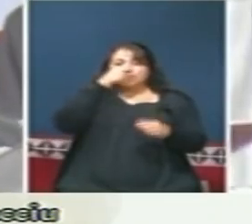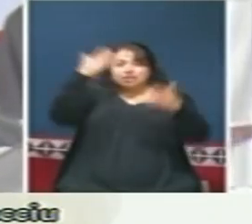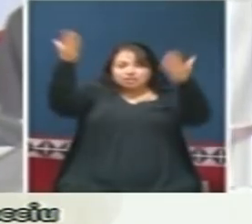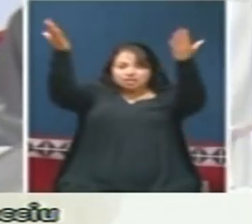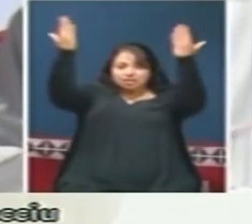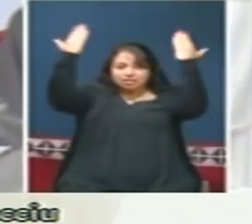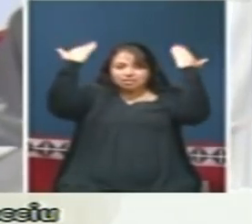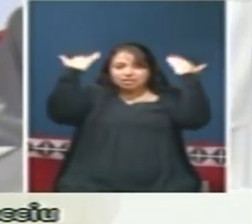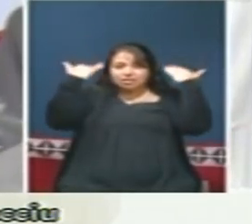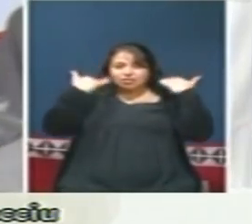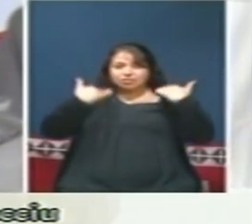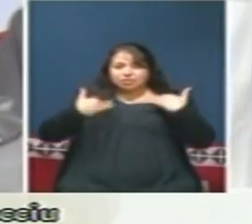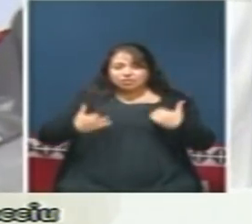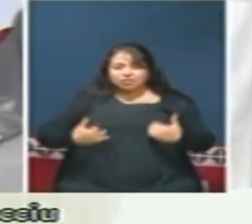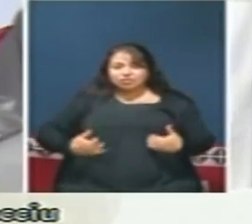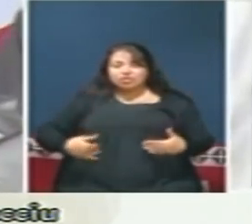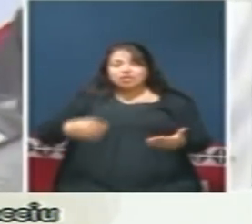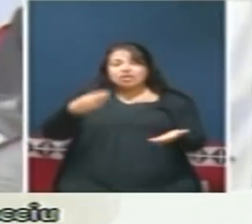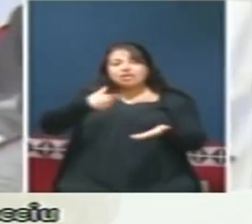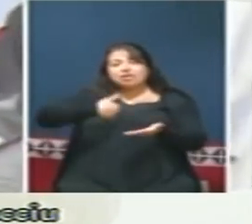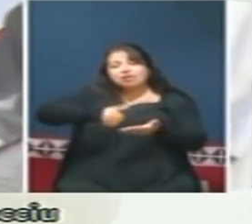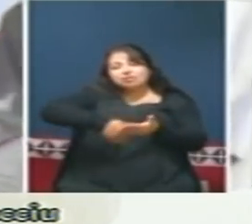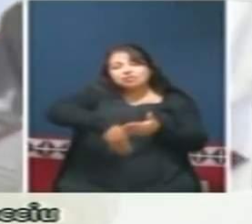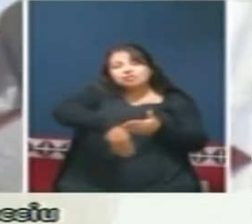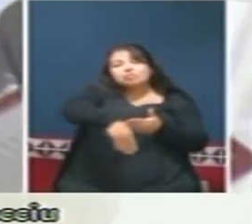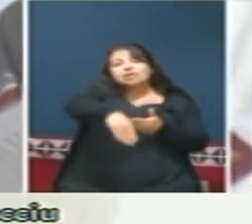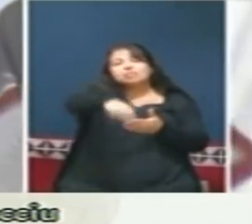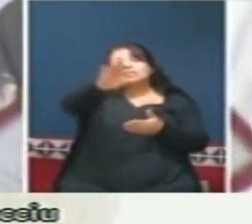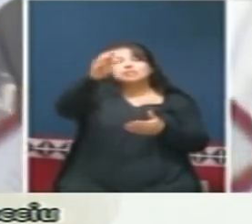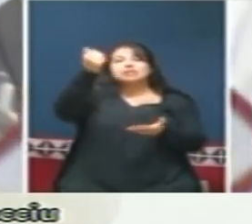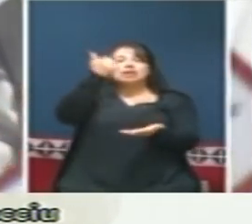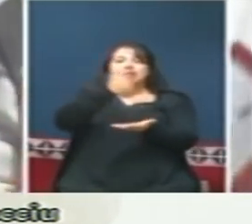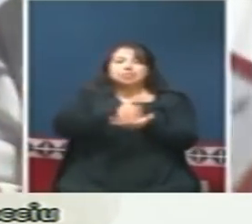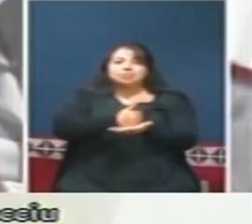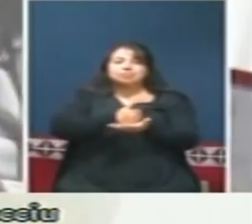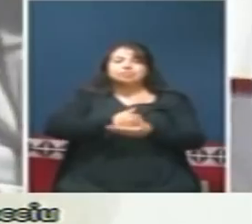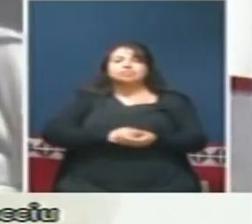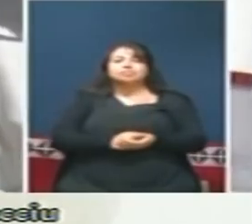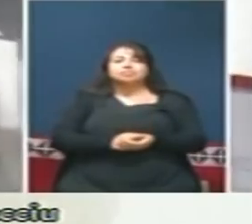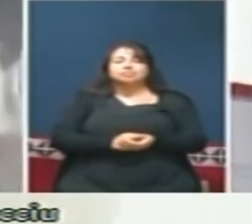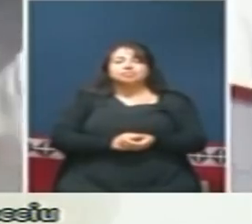sobre ustedes y permanezca para siempre. Amén.